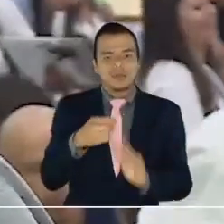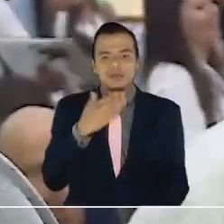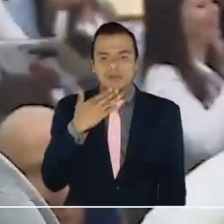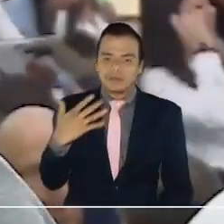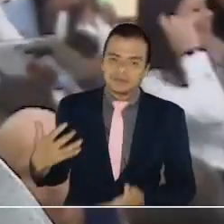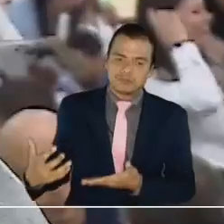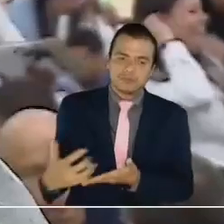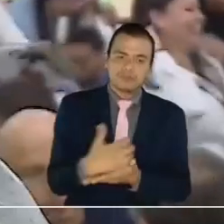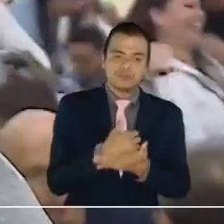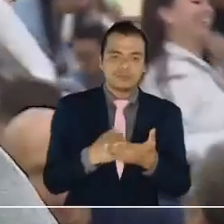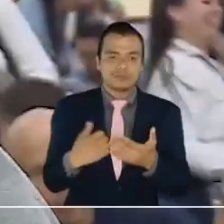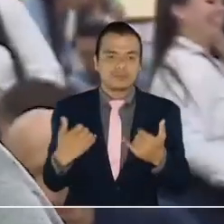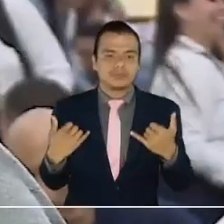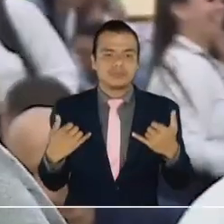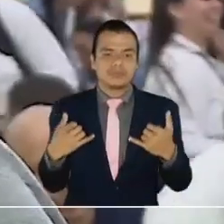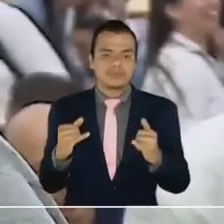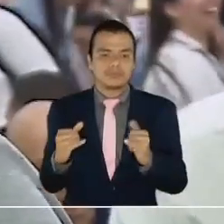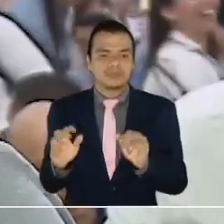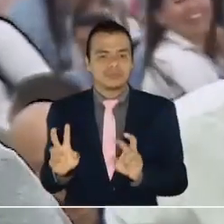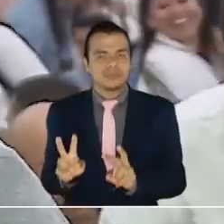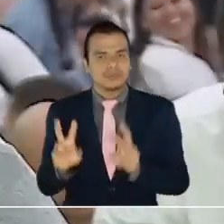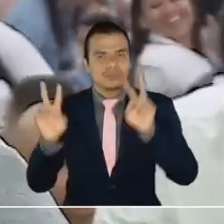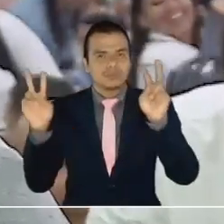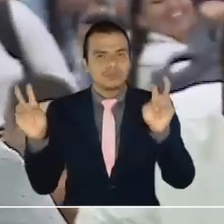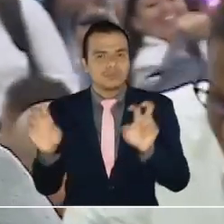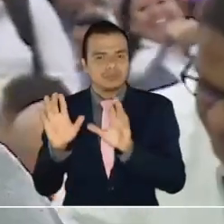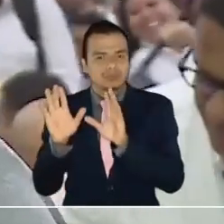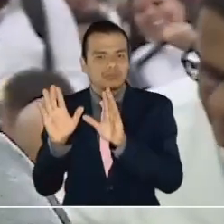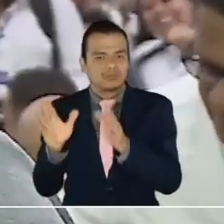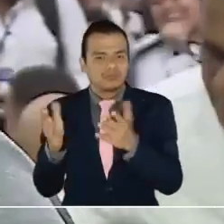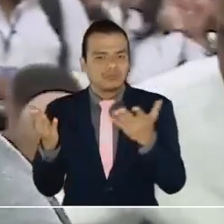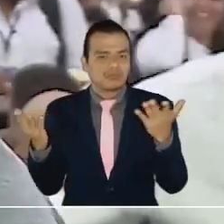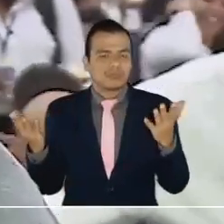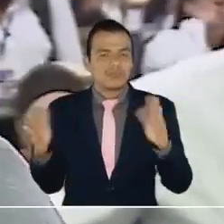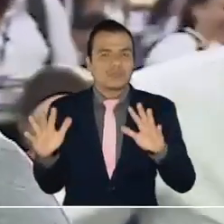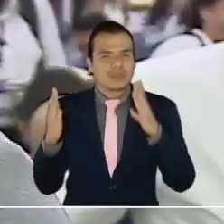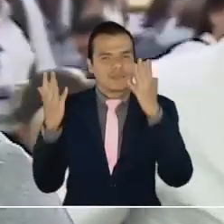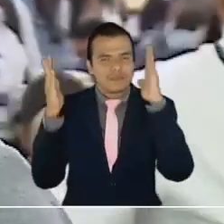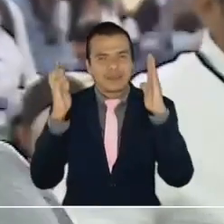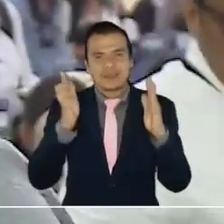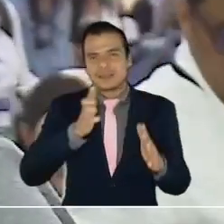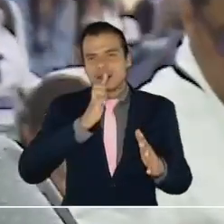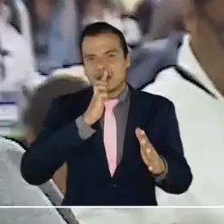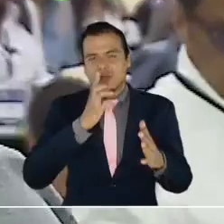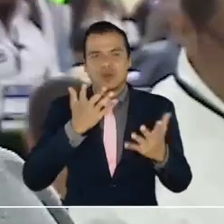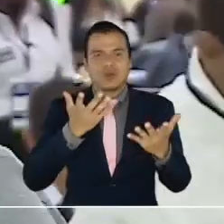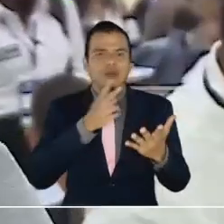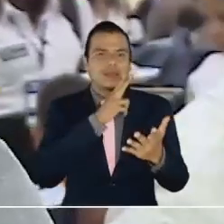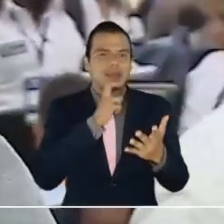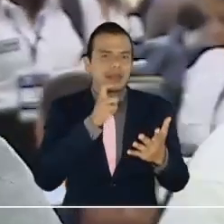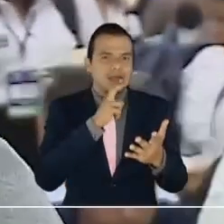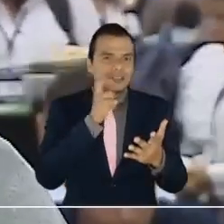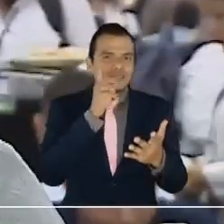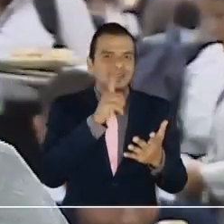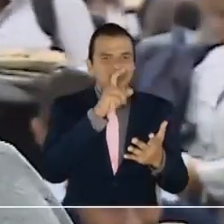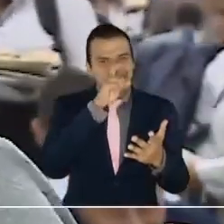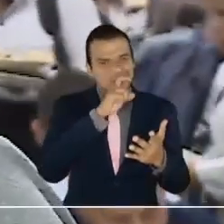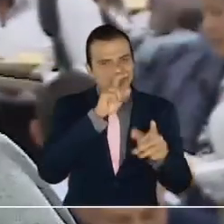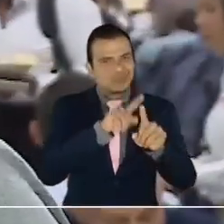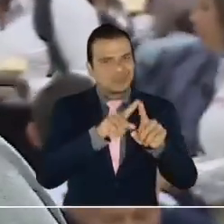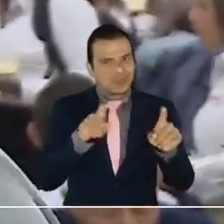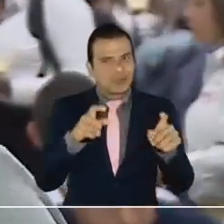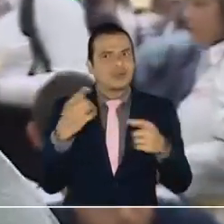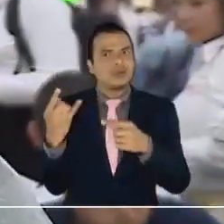tema de todo el tema de licores, de fiesta, todo el tema de las carnes frías. Esto va también amarrado al tema de la